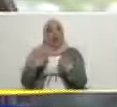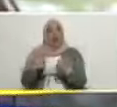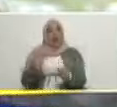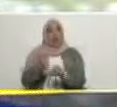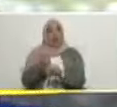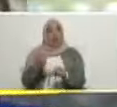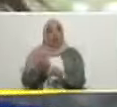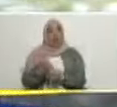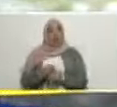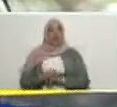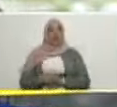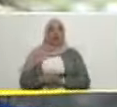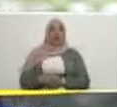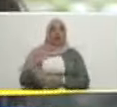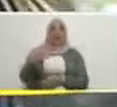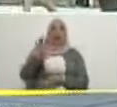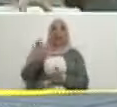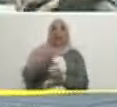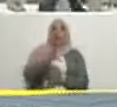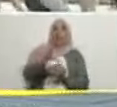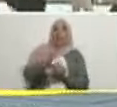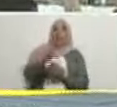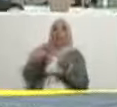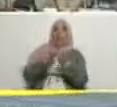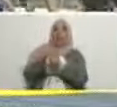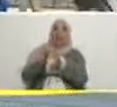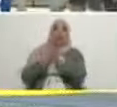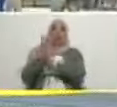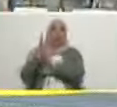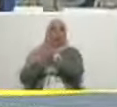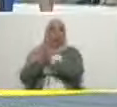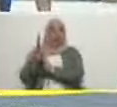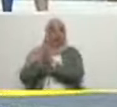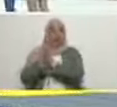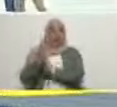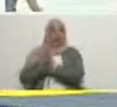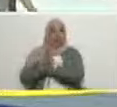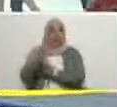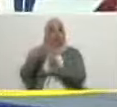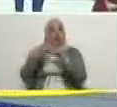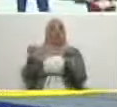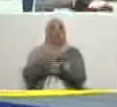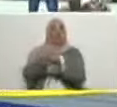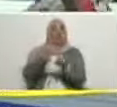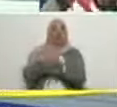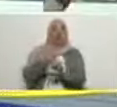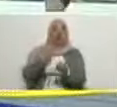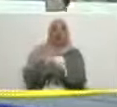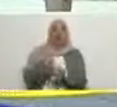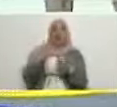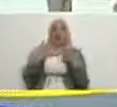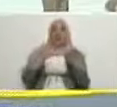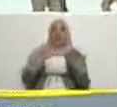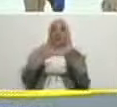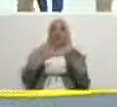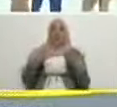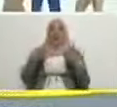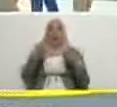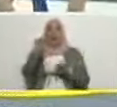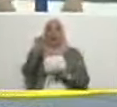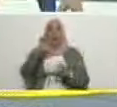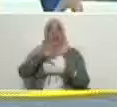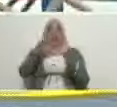gusta cultivar, les gusta emprender. Y nosotros decíamos, todos estos programas, 7 vértices de trabajo,